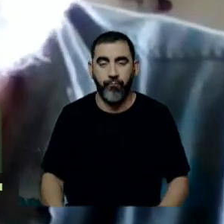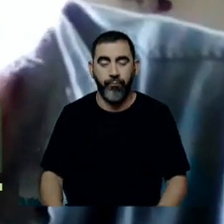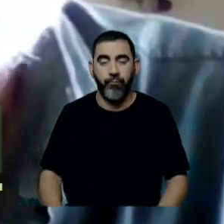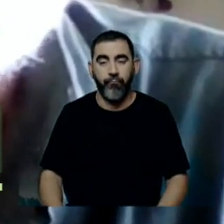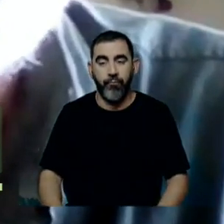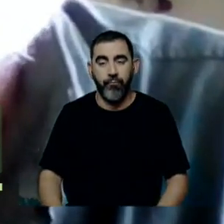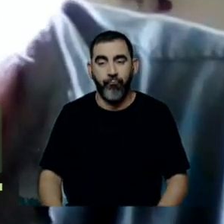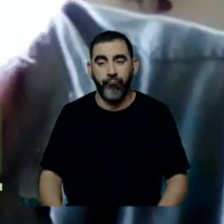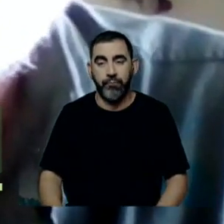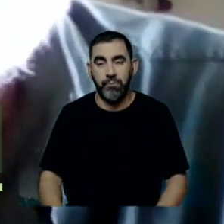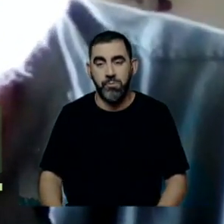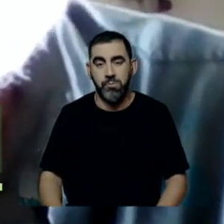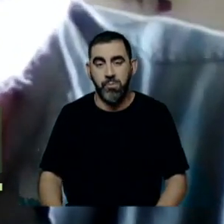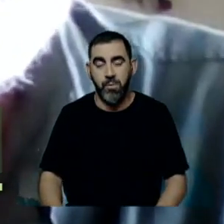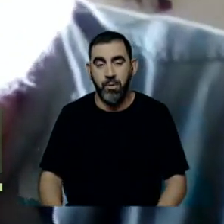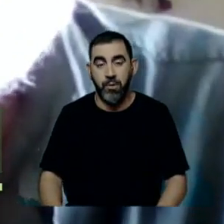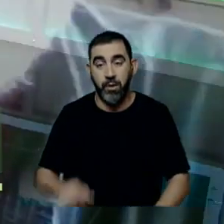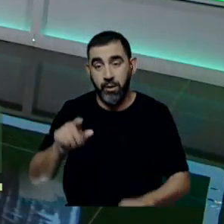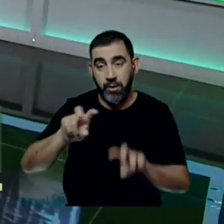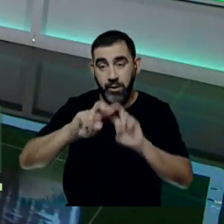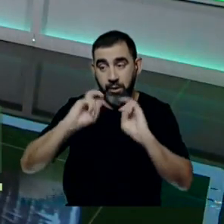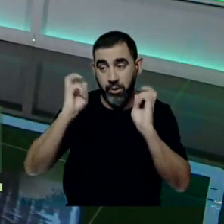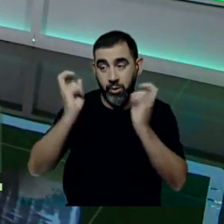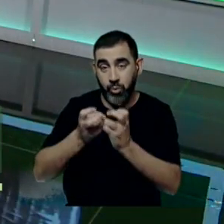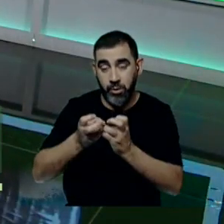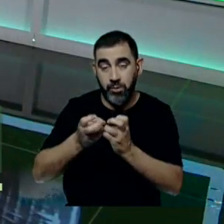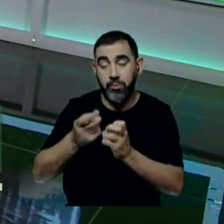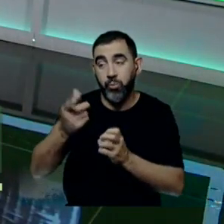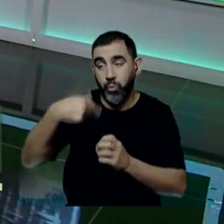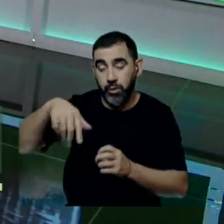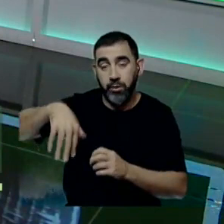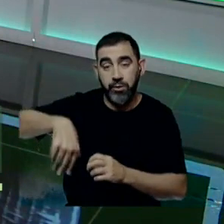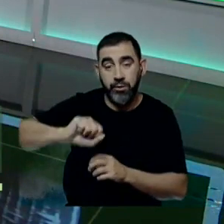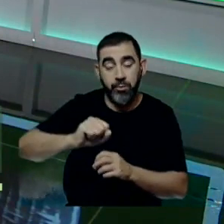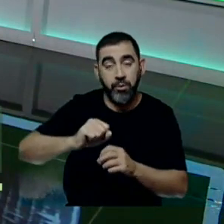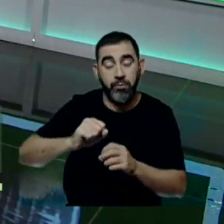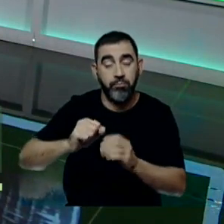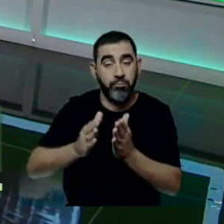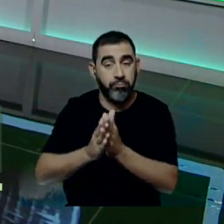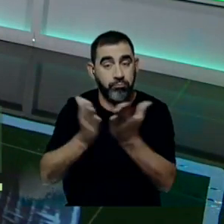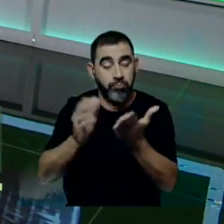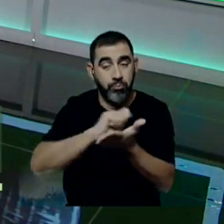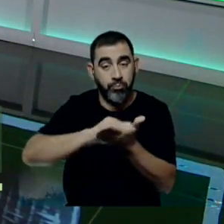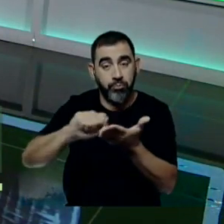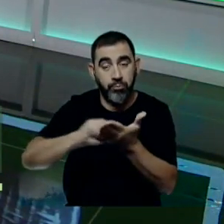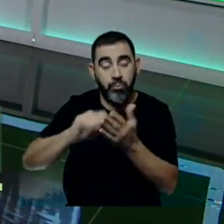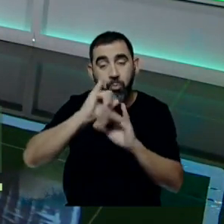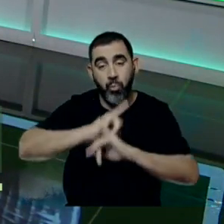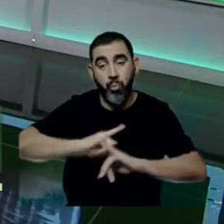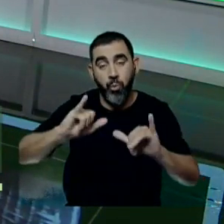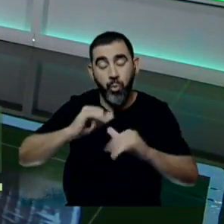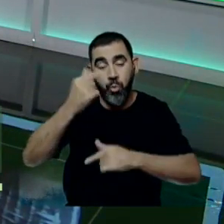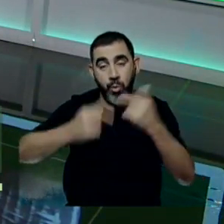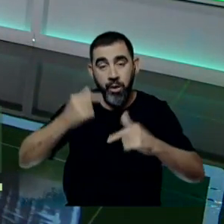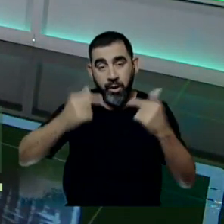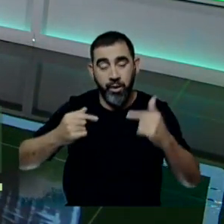análisis del texto. A este tribunal ustedes iban a llevar, entre otras cosas, trabajos que han sido publicados en medios, en publicaciones,